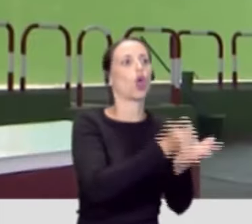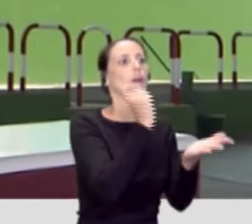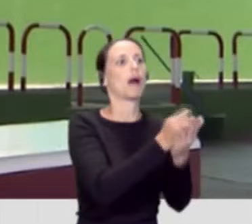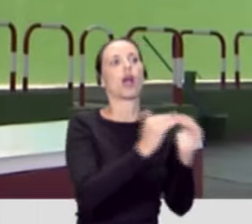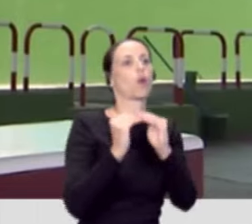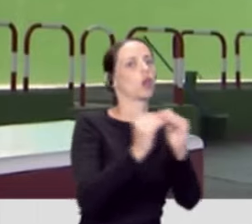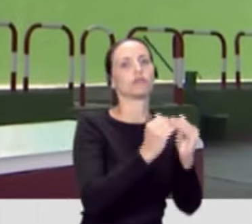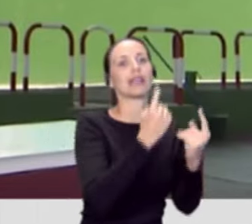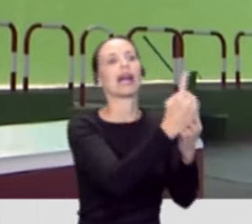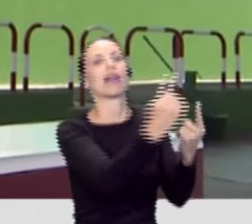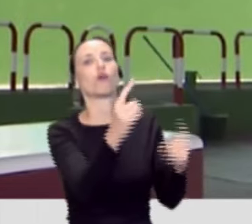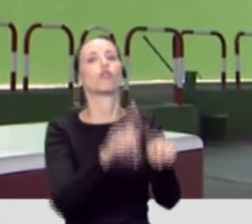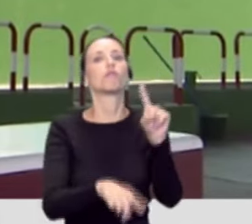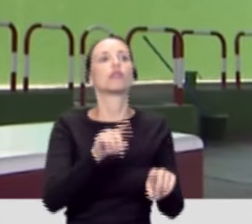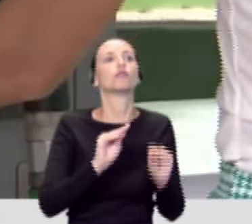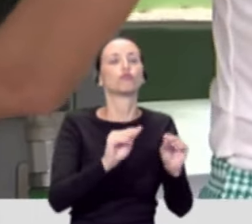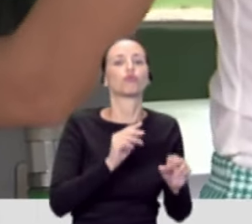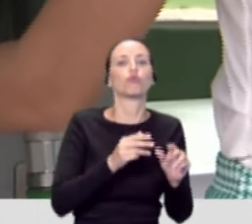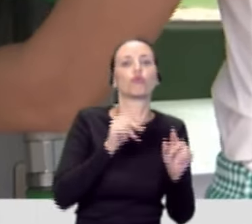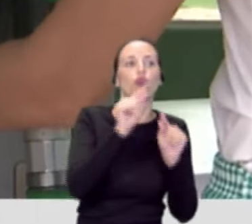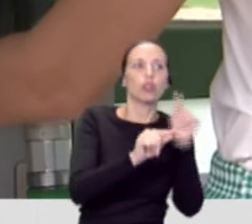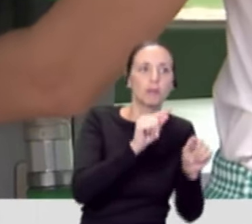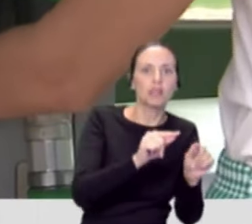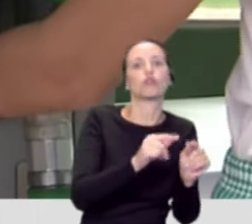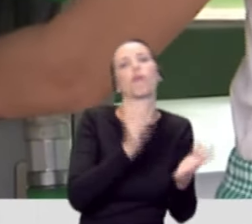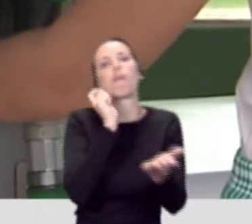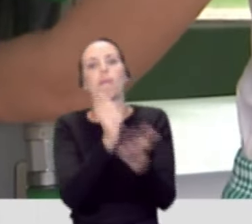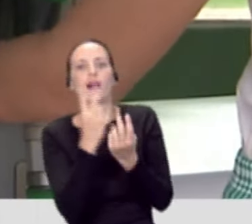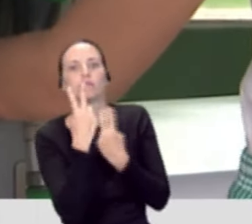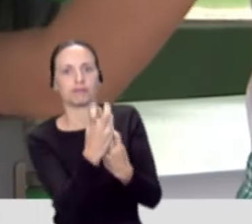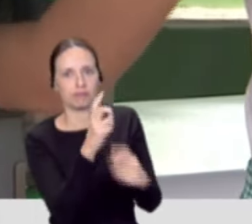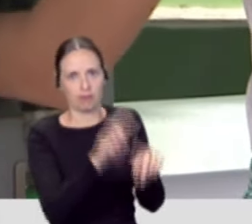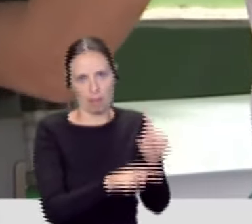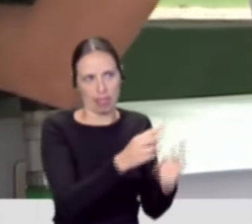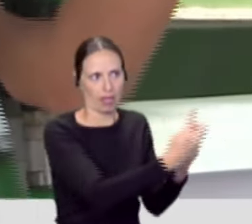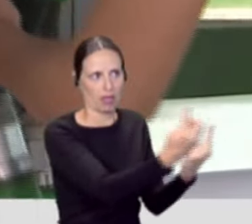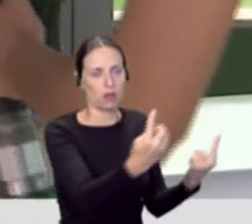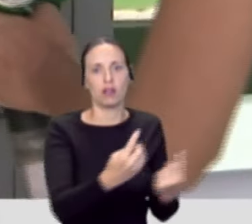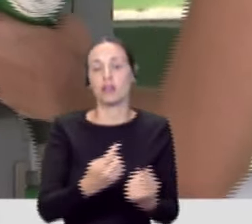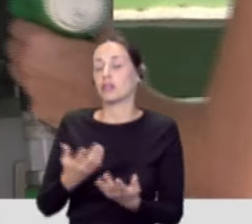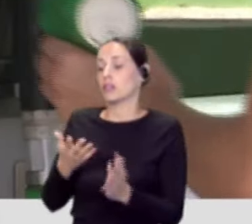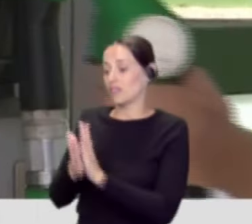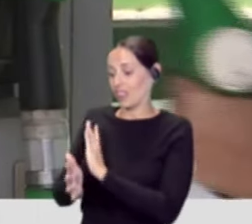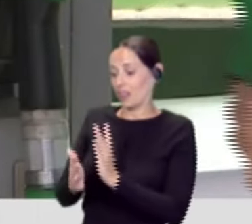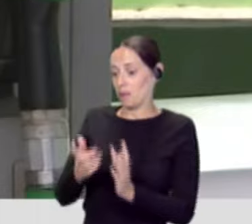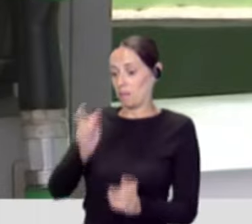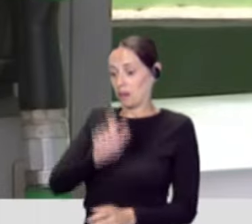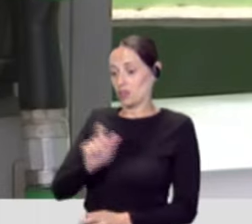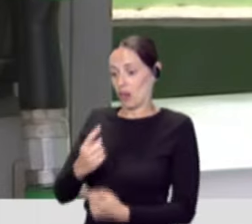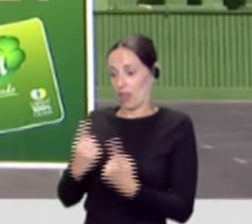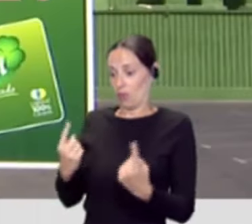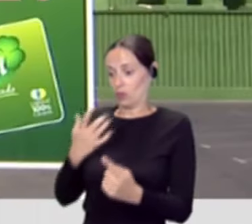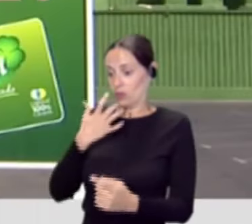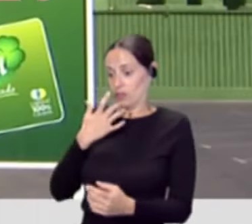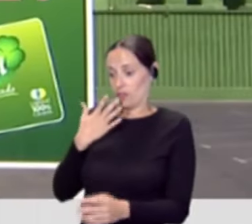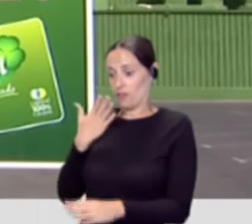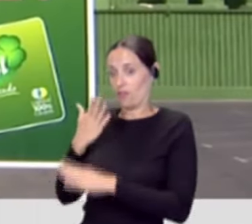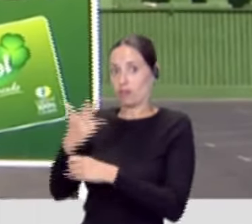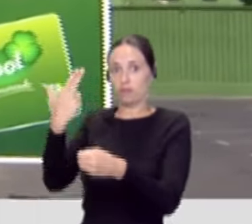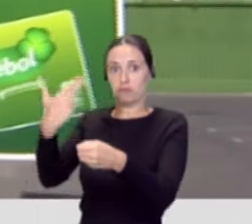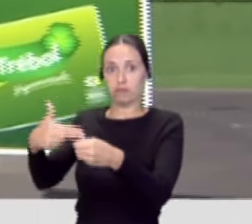climático. Bueno, esa cantidad la deberíamos pagar los ciudadanos al ir a repostar y al poner combustible. ¿No